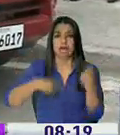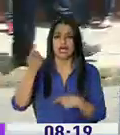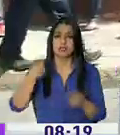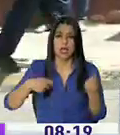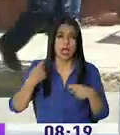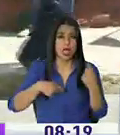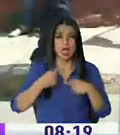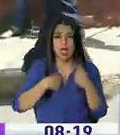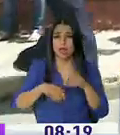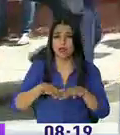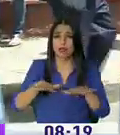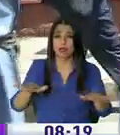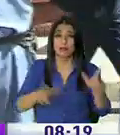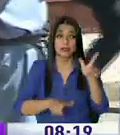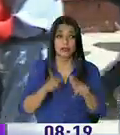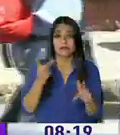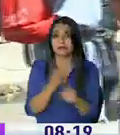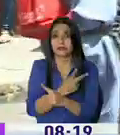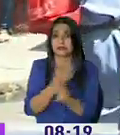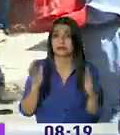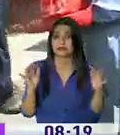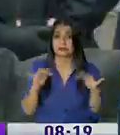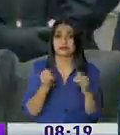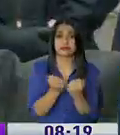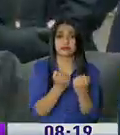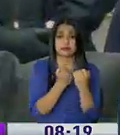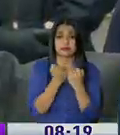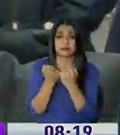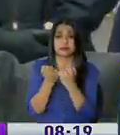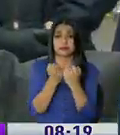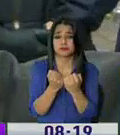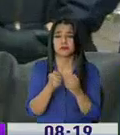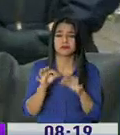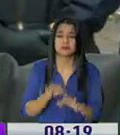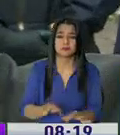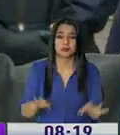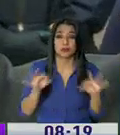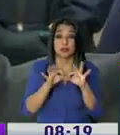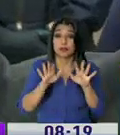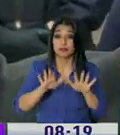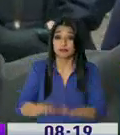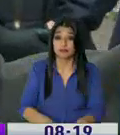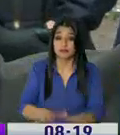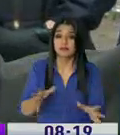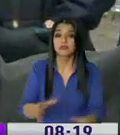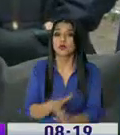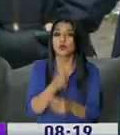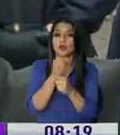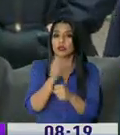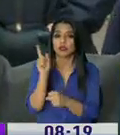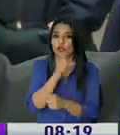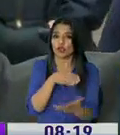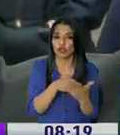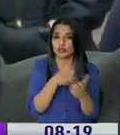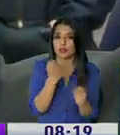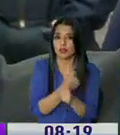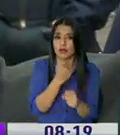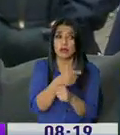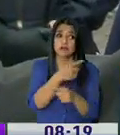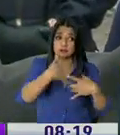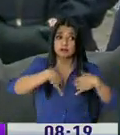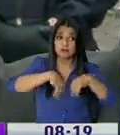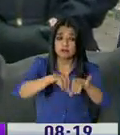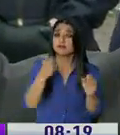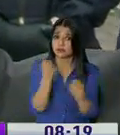ambulantes, generando alarmantes aglomeraciones. Es importante aclarar que en este sentido es de seguridad. No estamos en contra del trabajo, queremos que